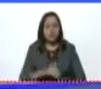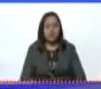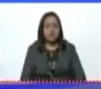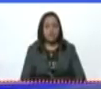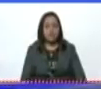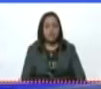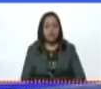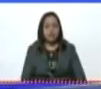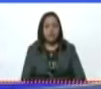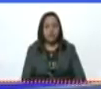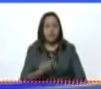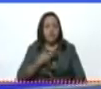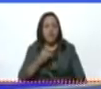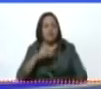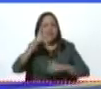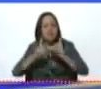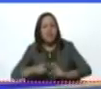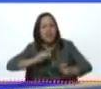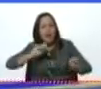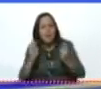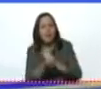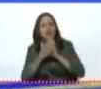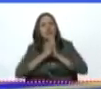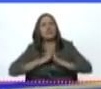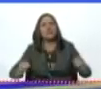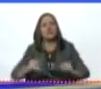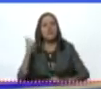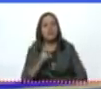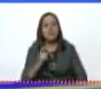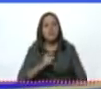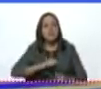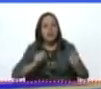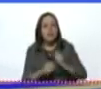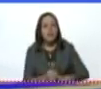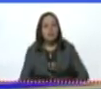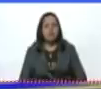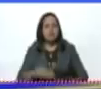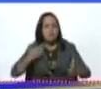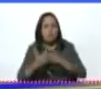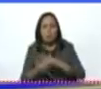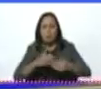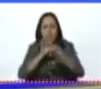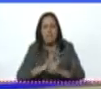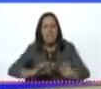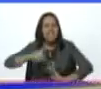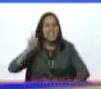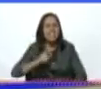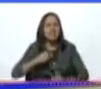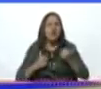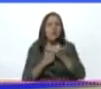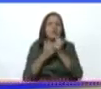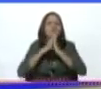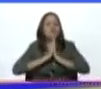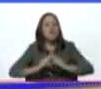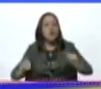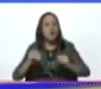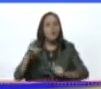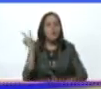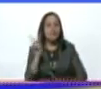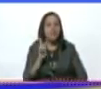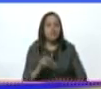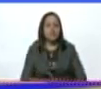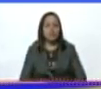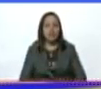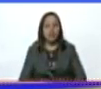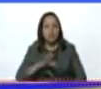cambiar todo lo que haya que cambiar. Cueste lo que cueste, pero necesito el apoyo de todo el país